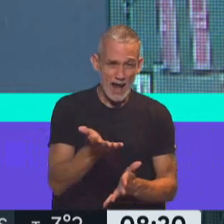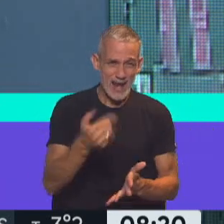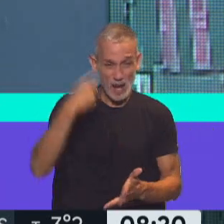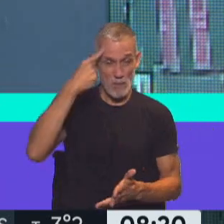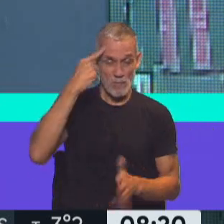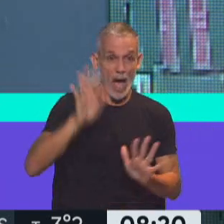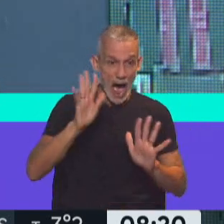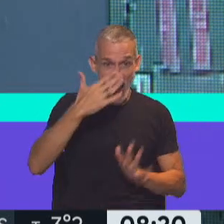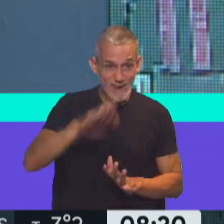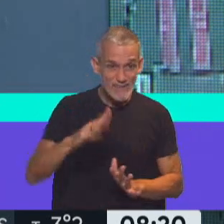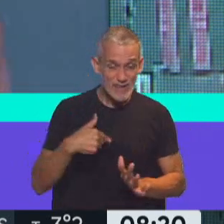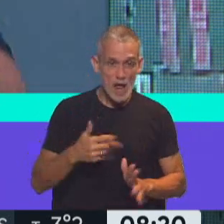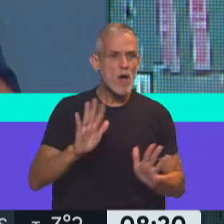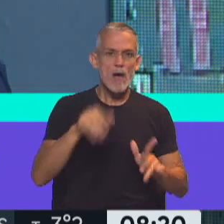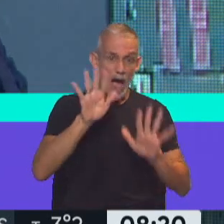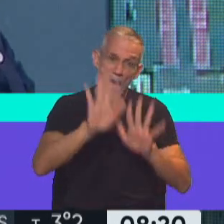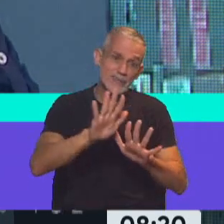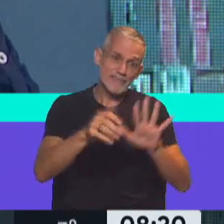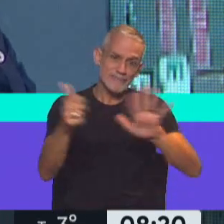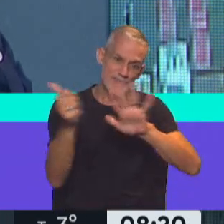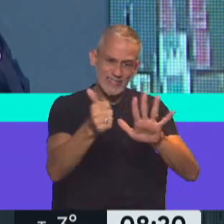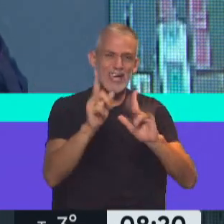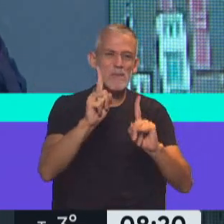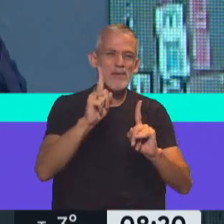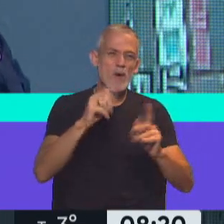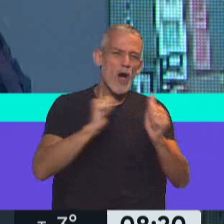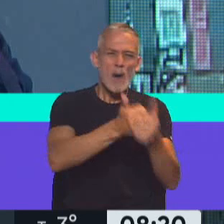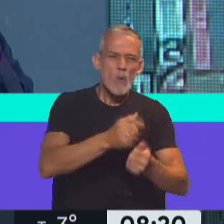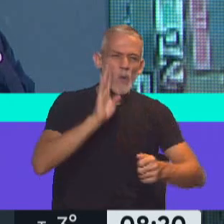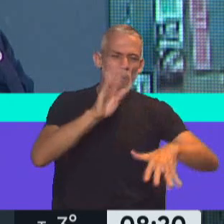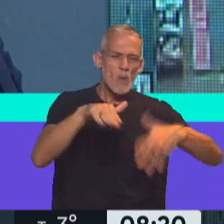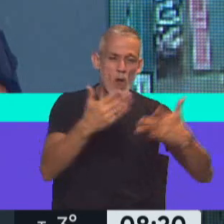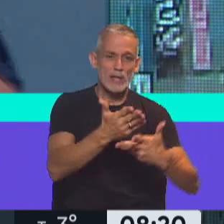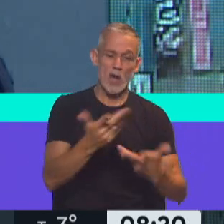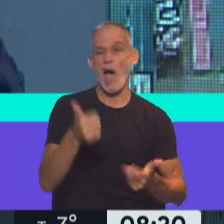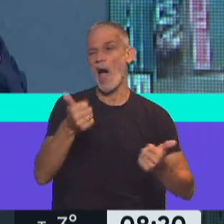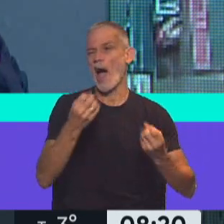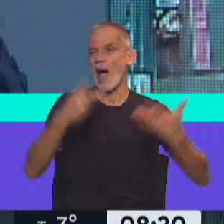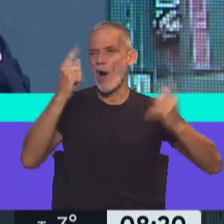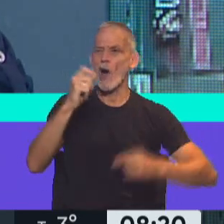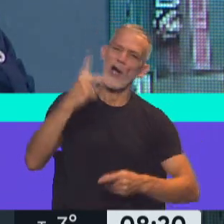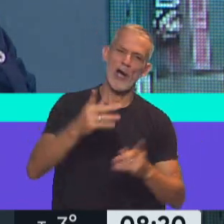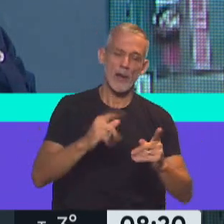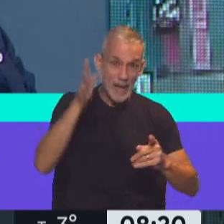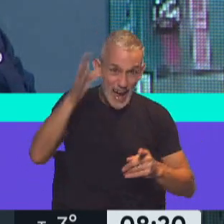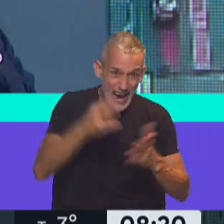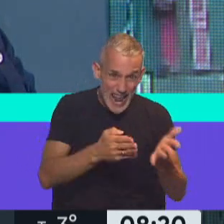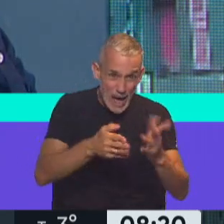después terminan sosteniendo este tipo de situaciones o hechos de mucha mayor gravedad,